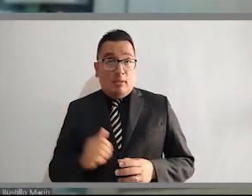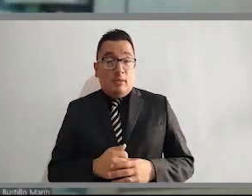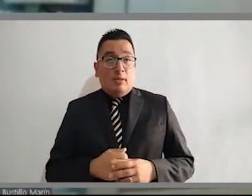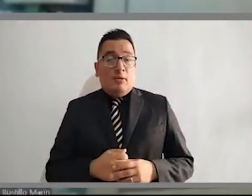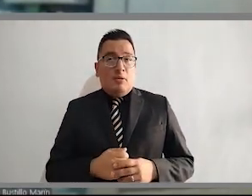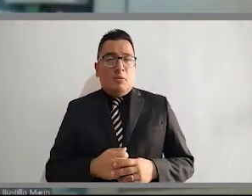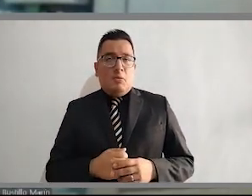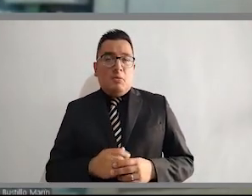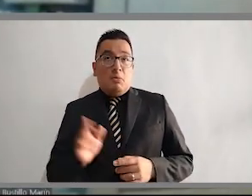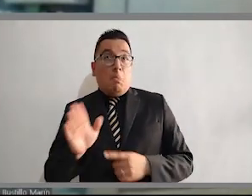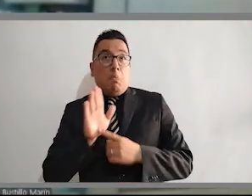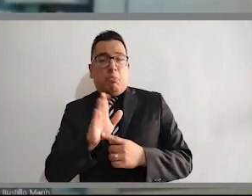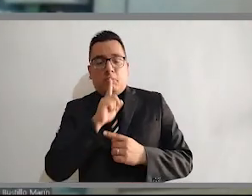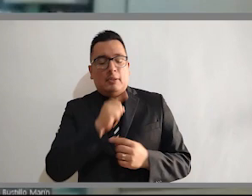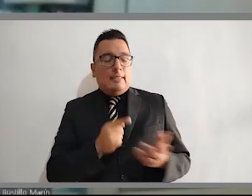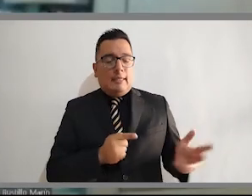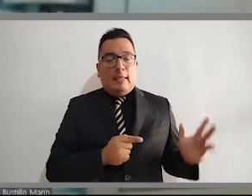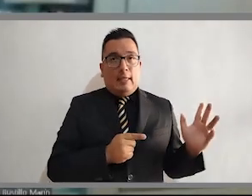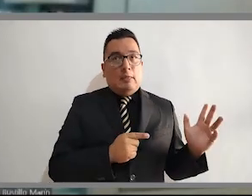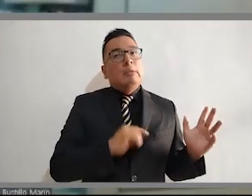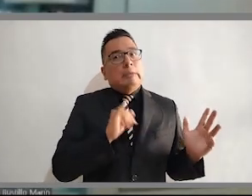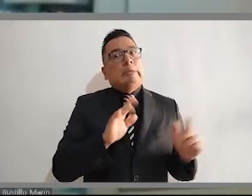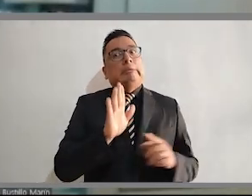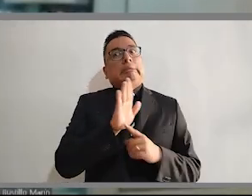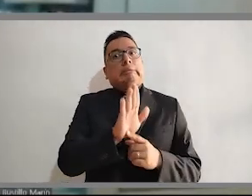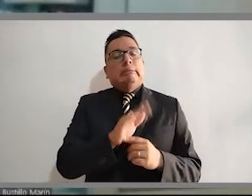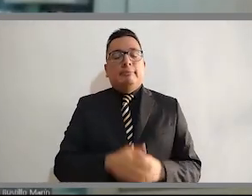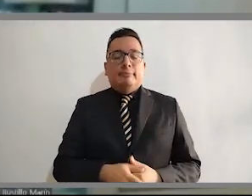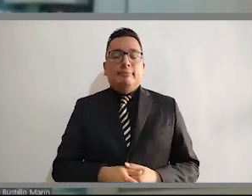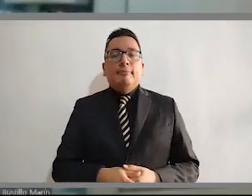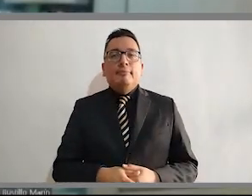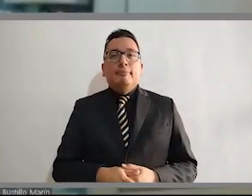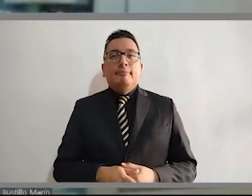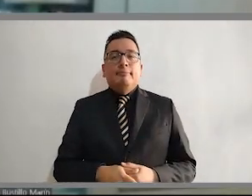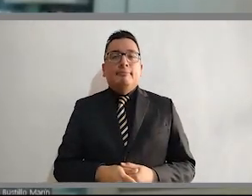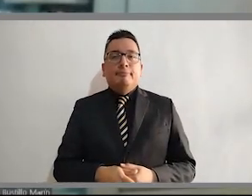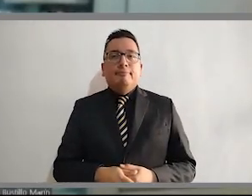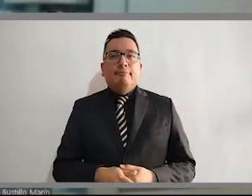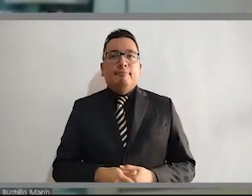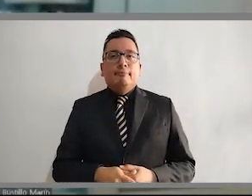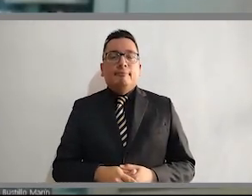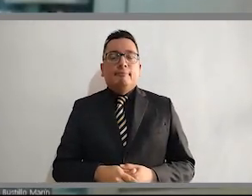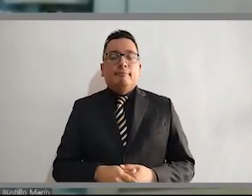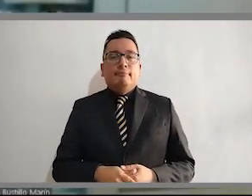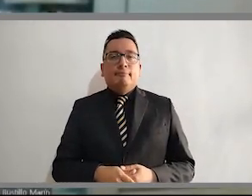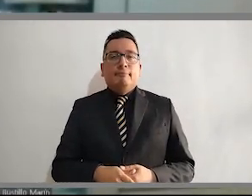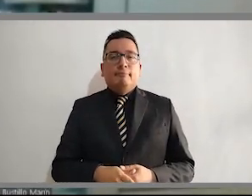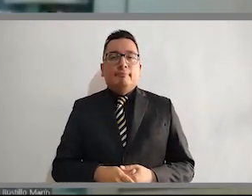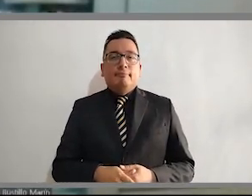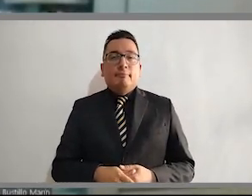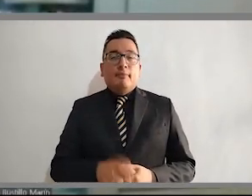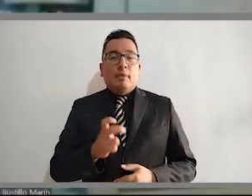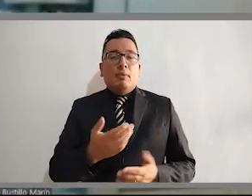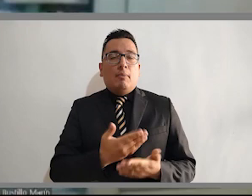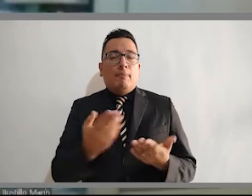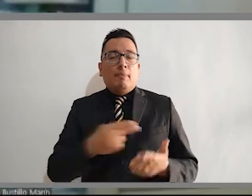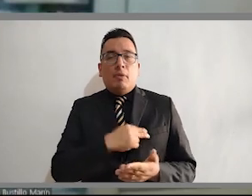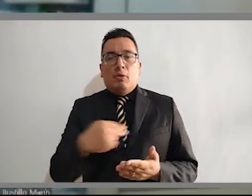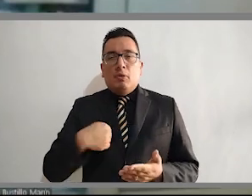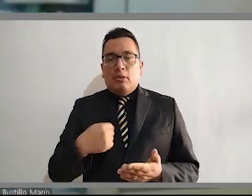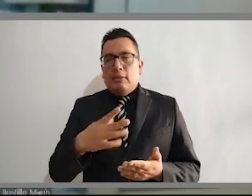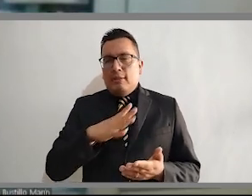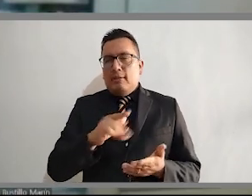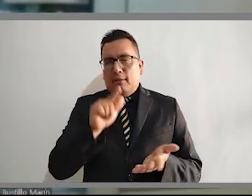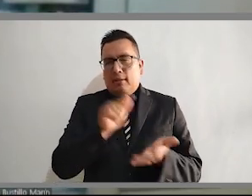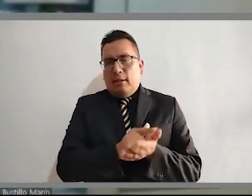Que cuando tenemos leyes y cuando tenemos pues la Constitución, a veces no